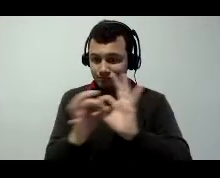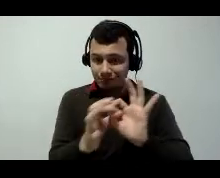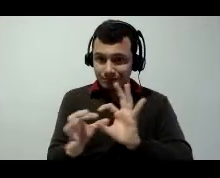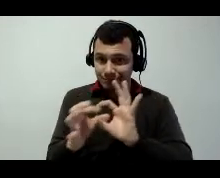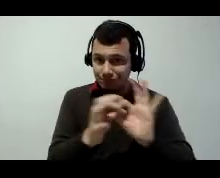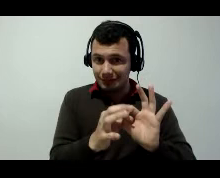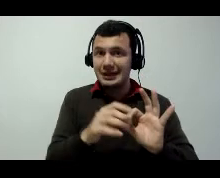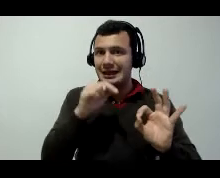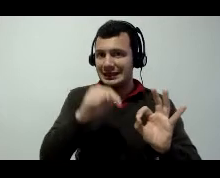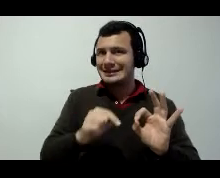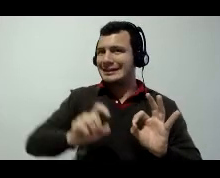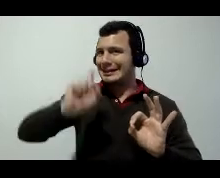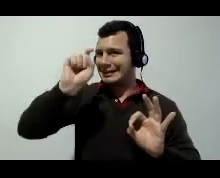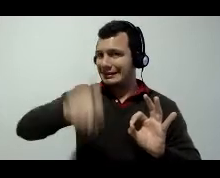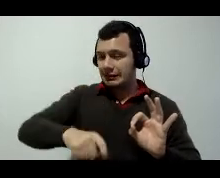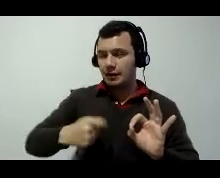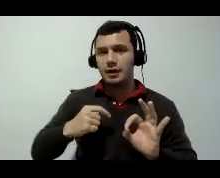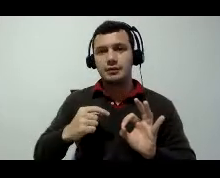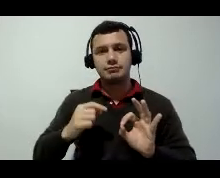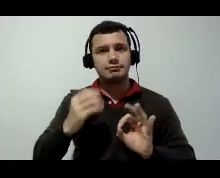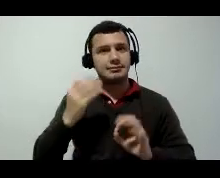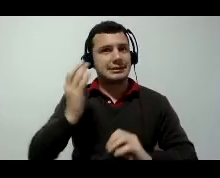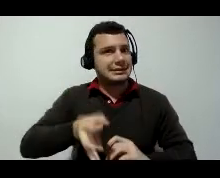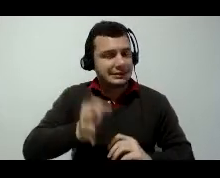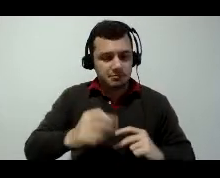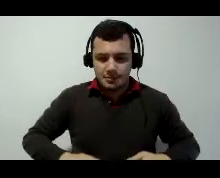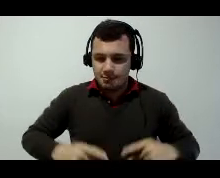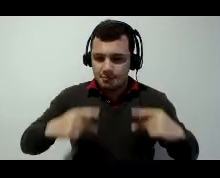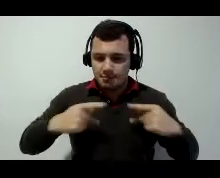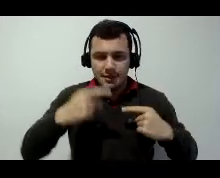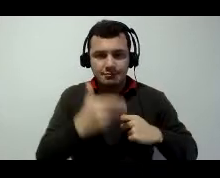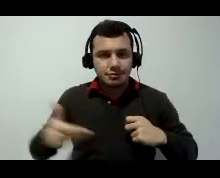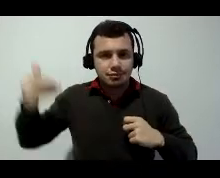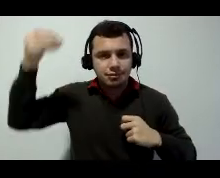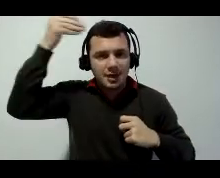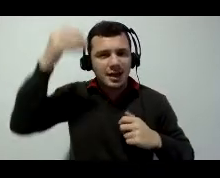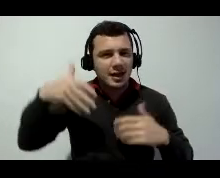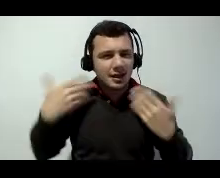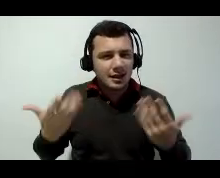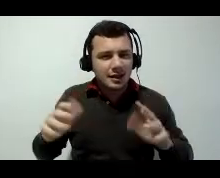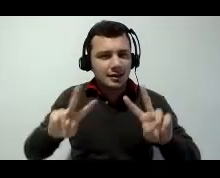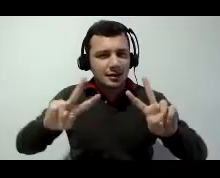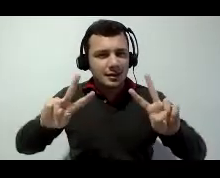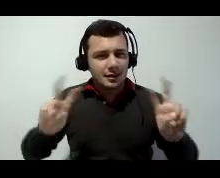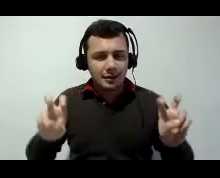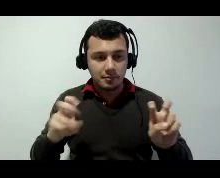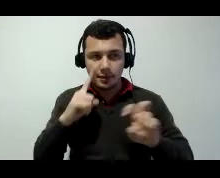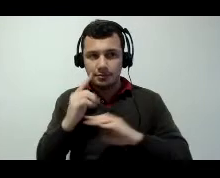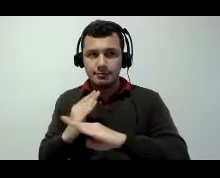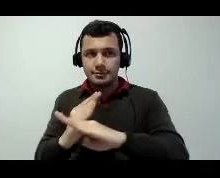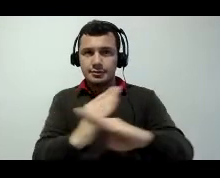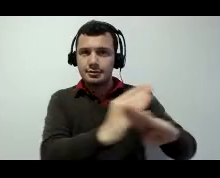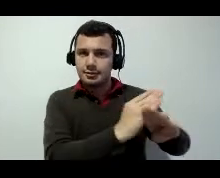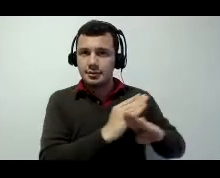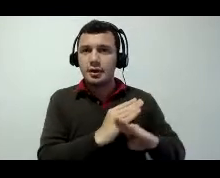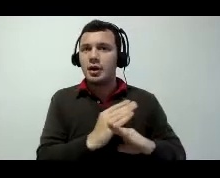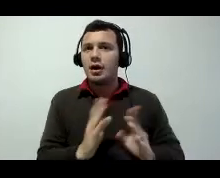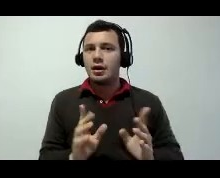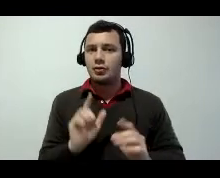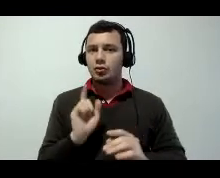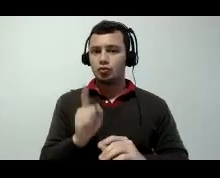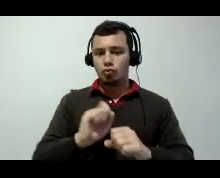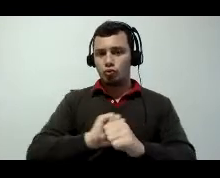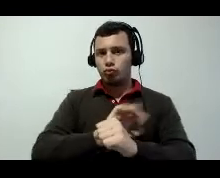hacen parte de los pilares de prevención en cuanto al manejo de la prevención del contagio de